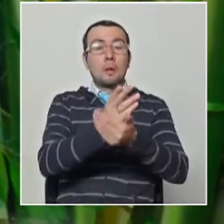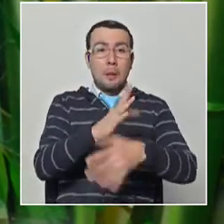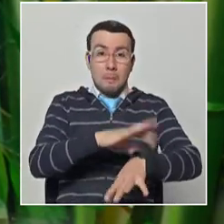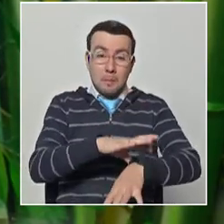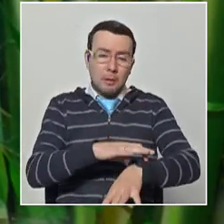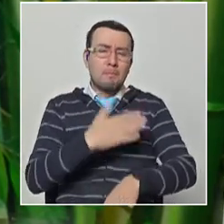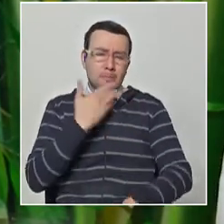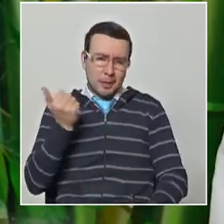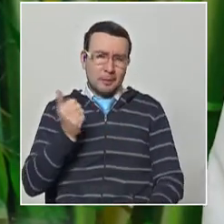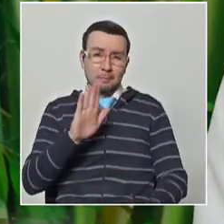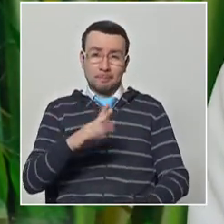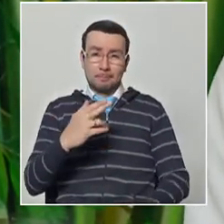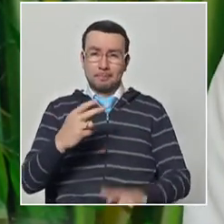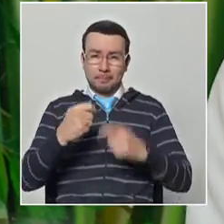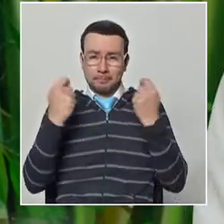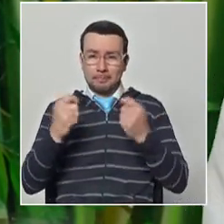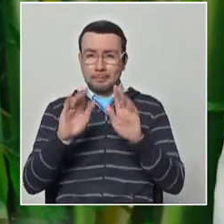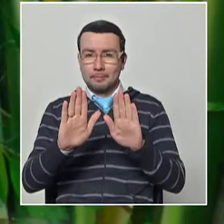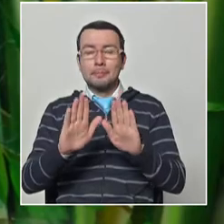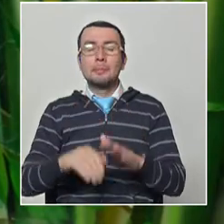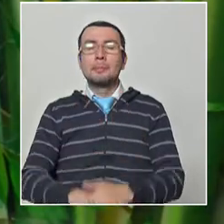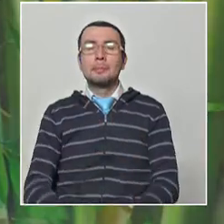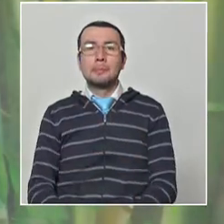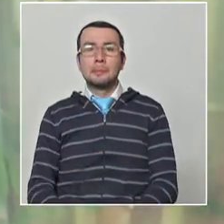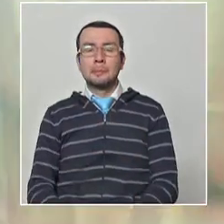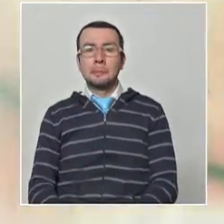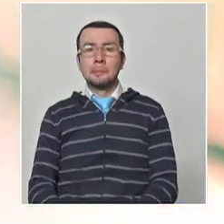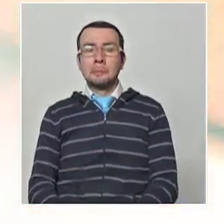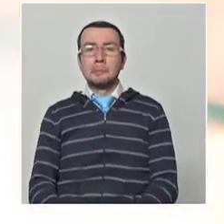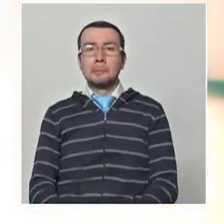ya regresamos de este corte comerciales